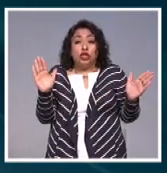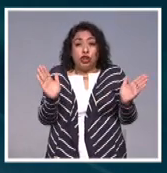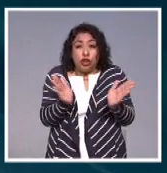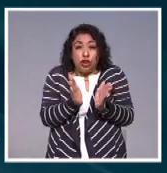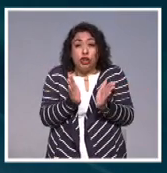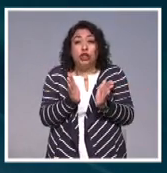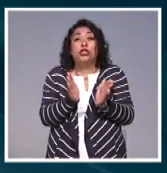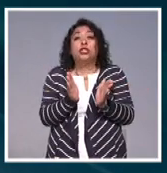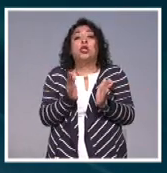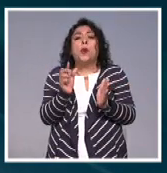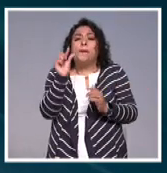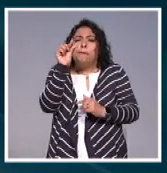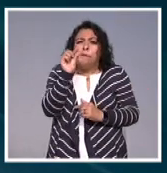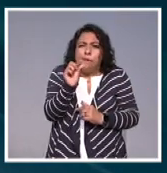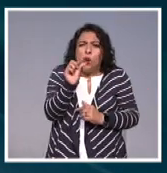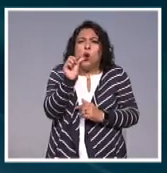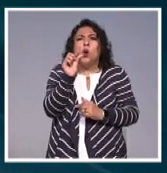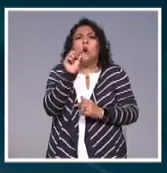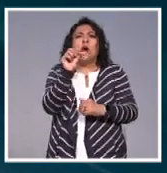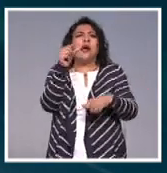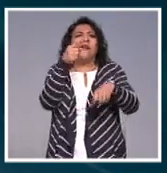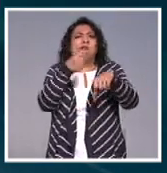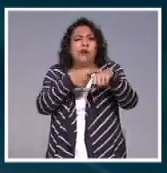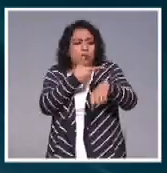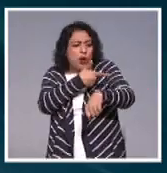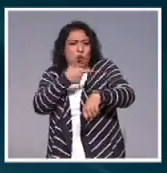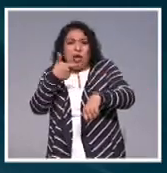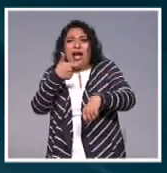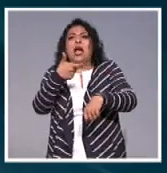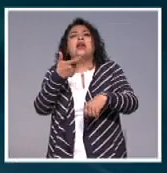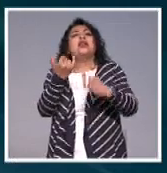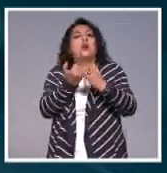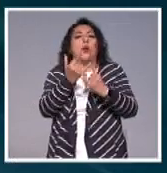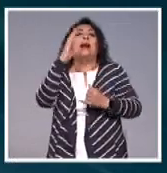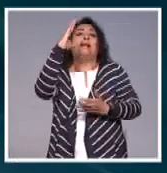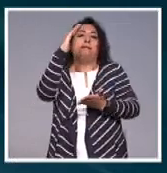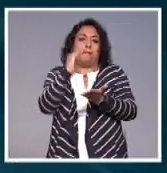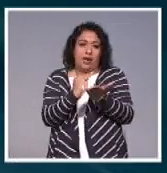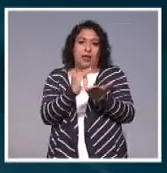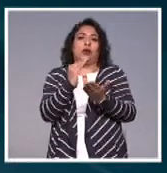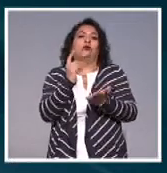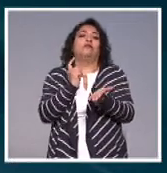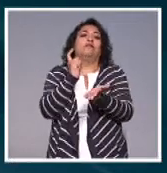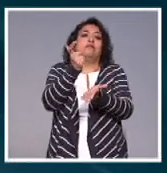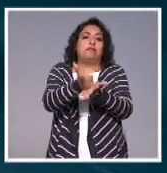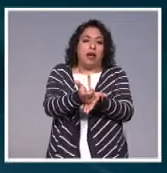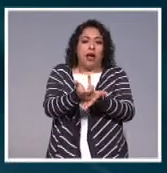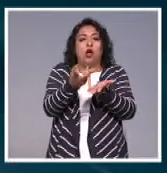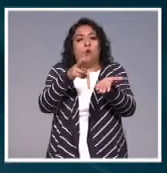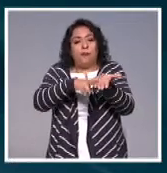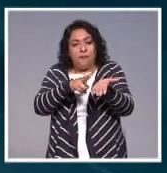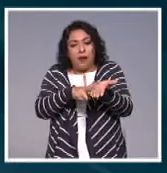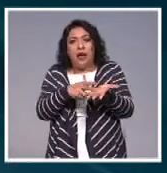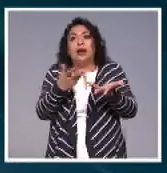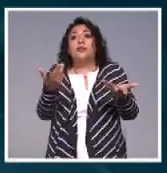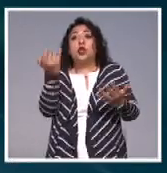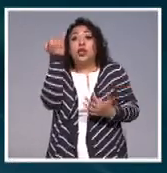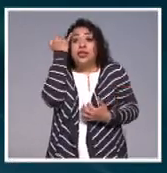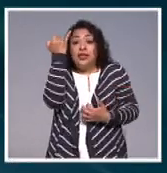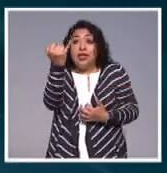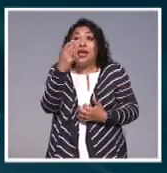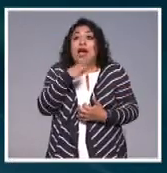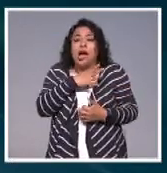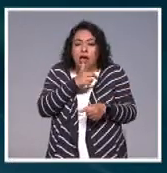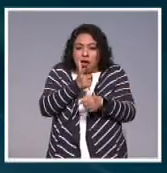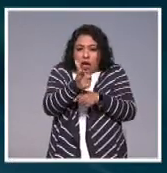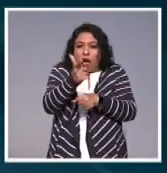miniaturizas el tamaño de la muestra de los pacientes, también minimizas el costo. Y entonces la idea es que tengamos elementos